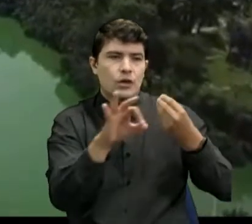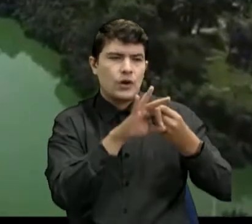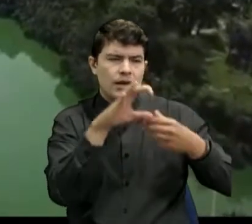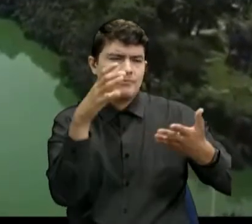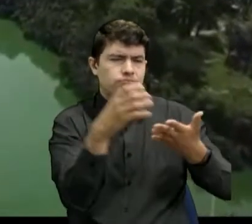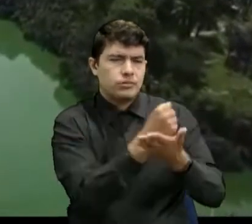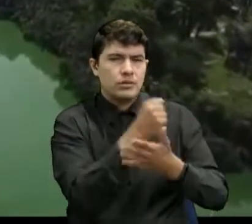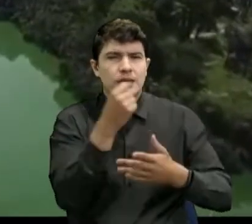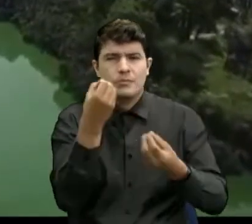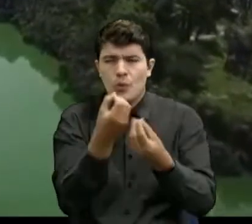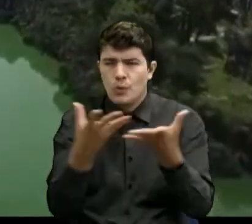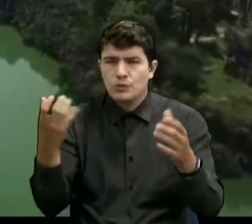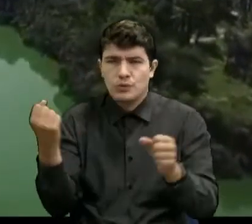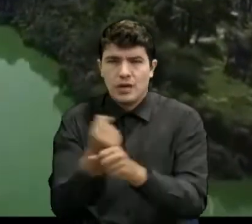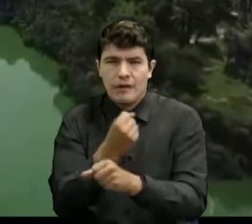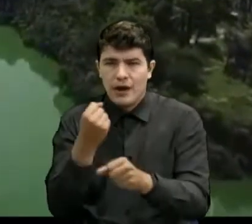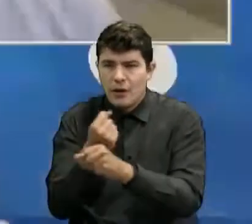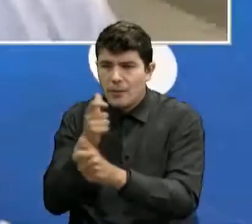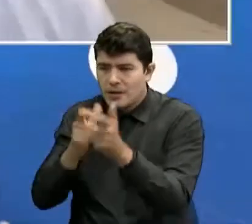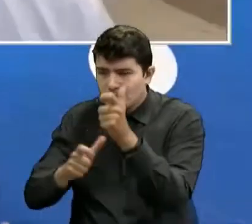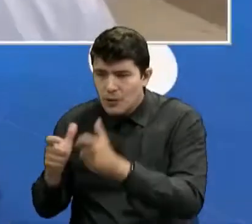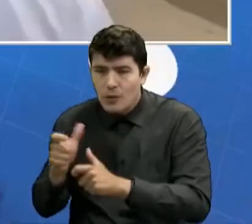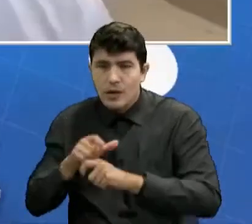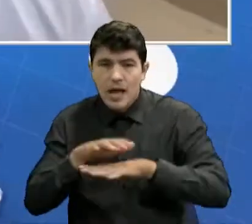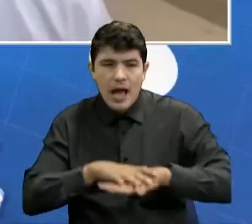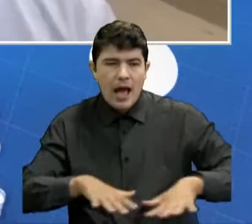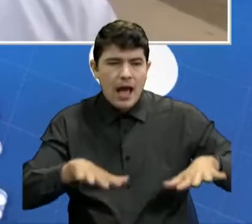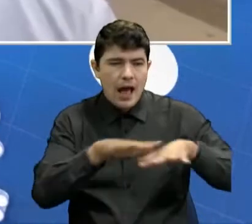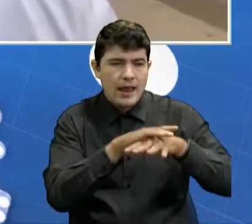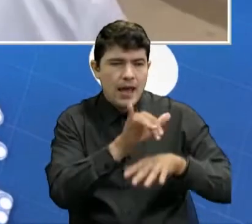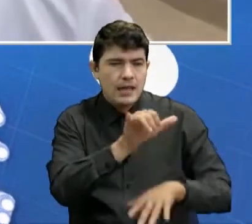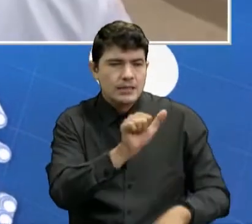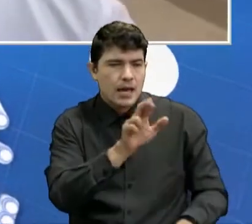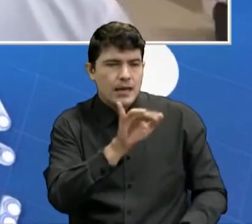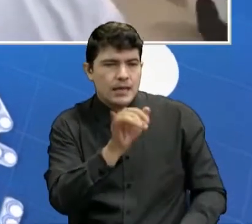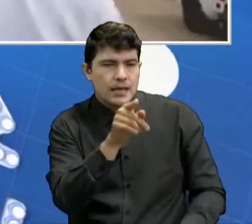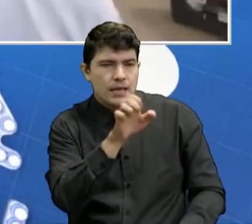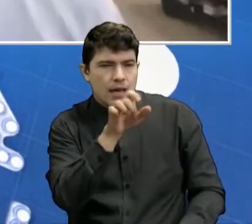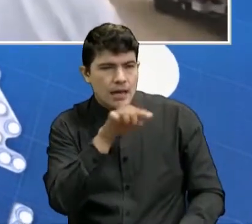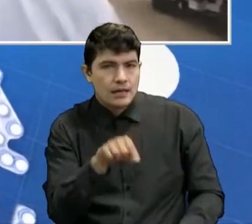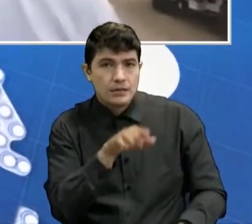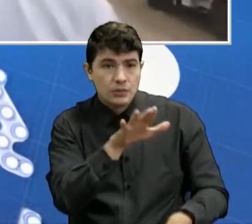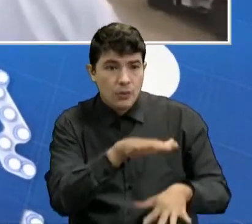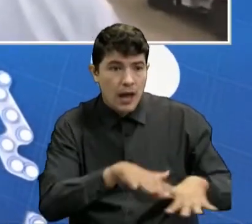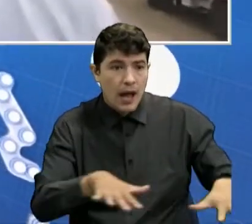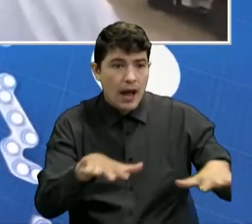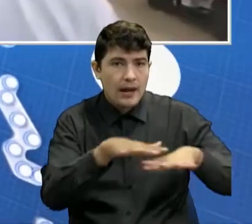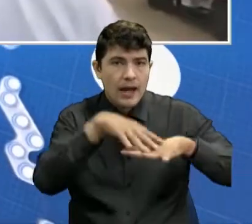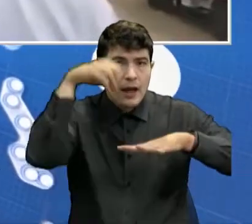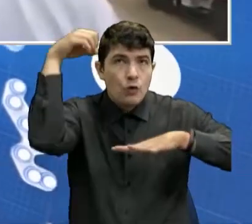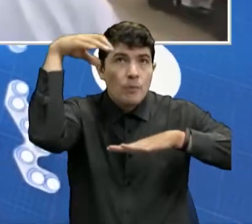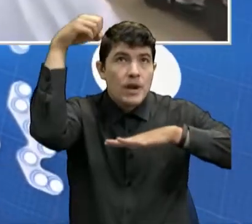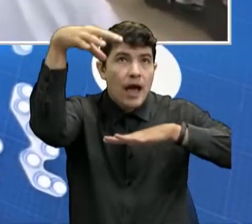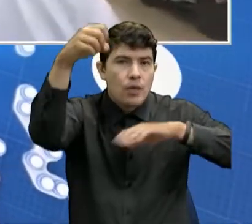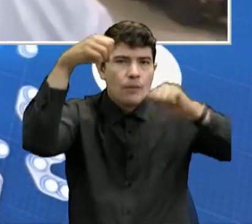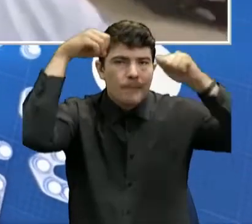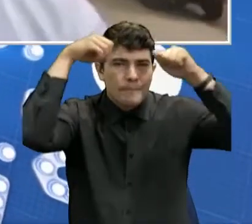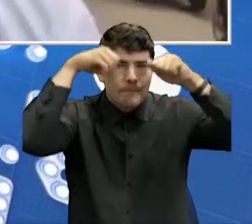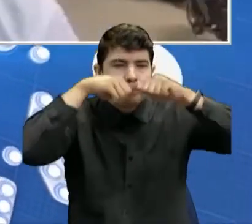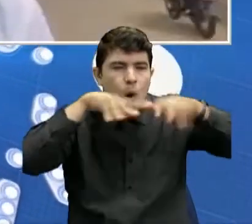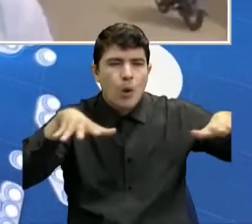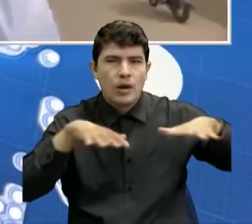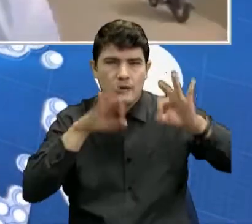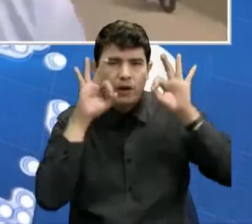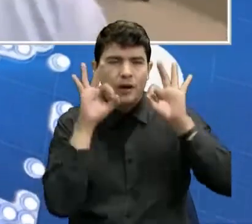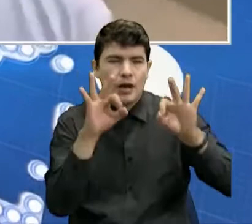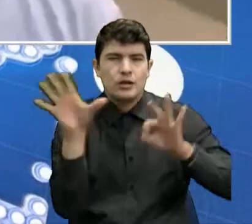con iluminación y yariguíes también, iluminando zonas oscuras y trabajando a lo largo y ancho de nuestra ciudad con las autoridades y con la